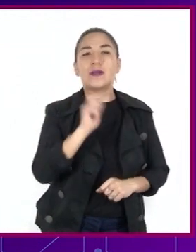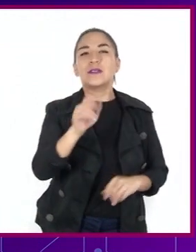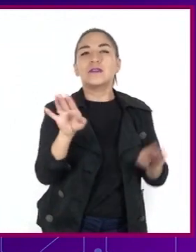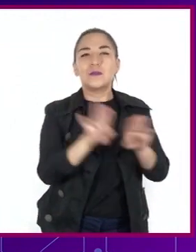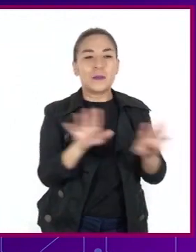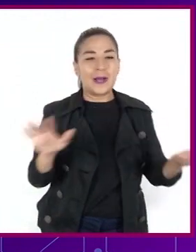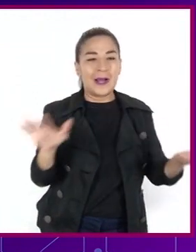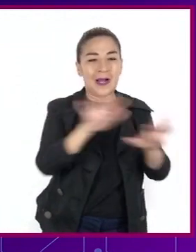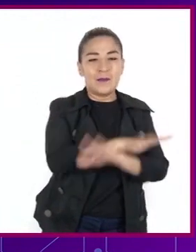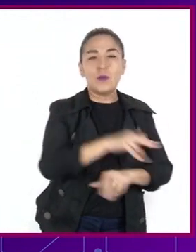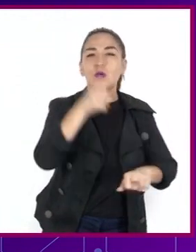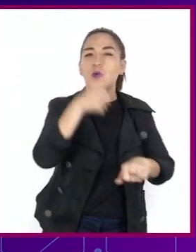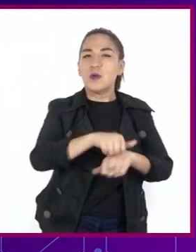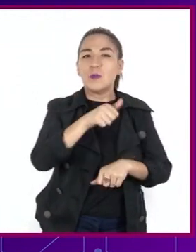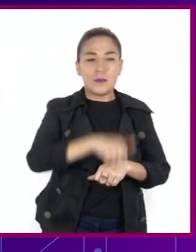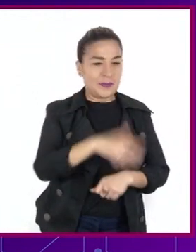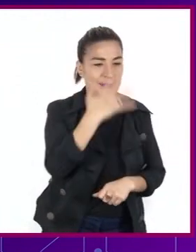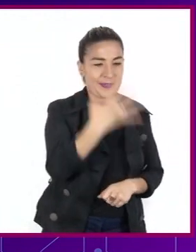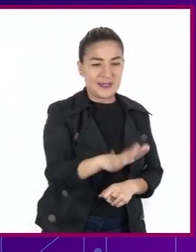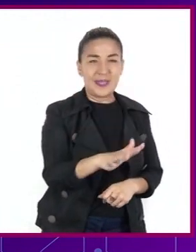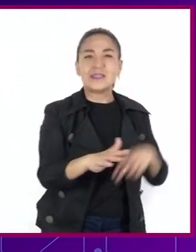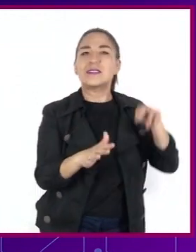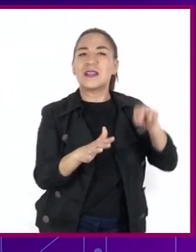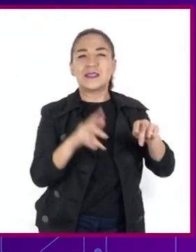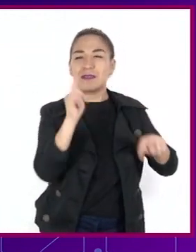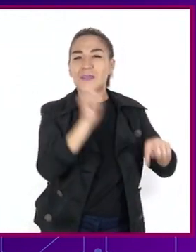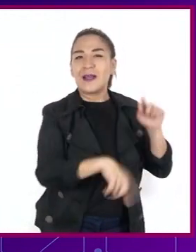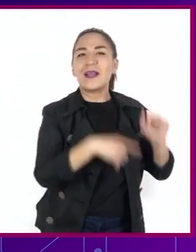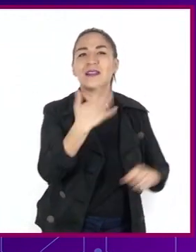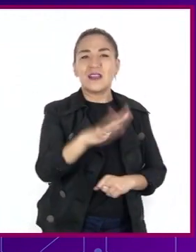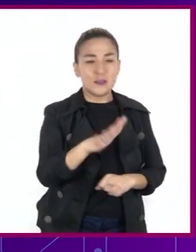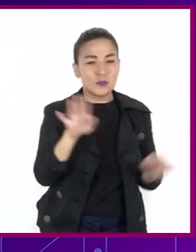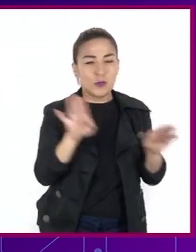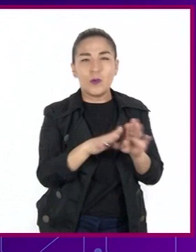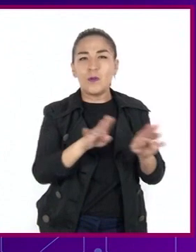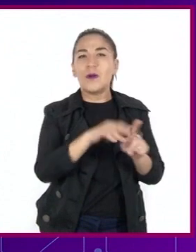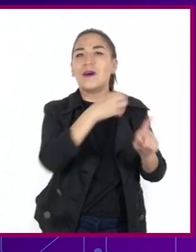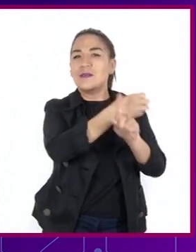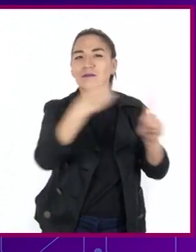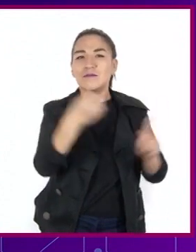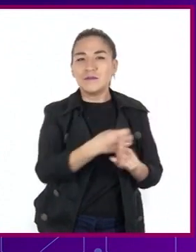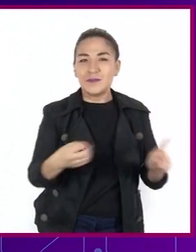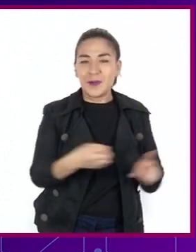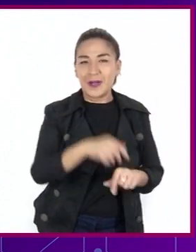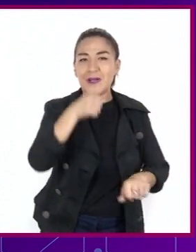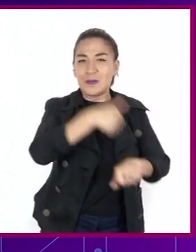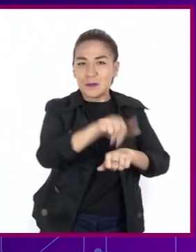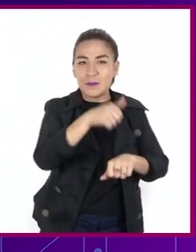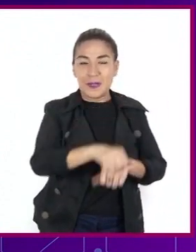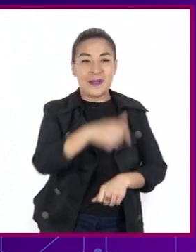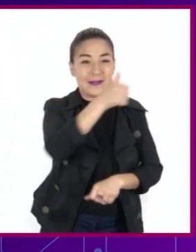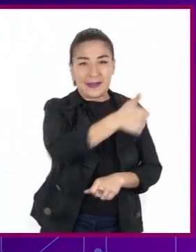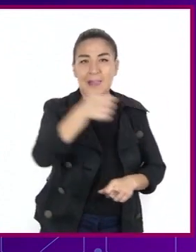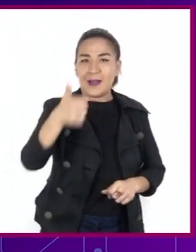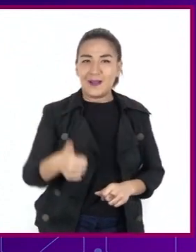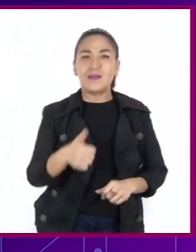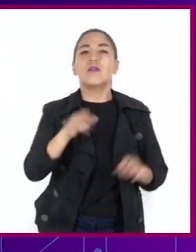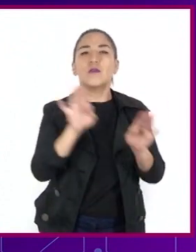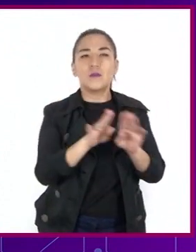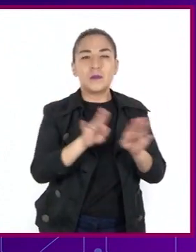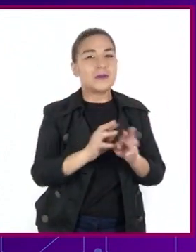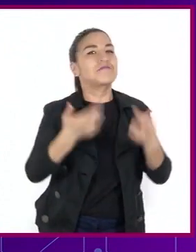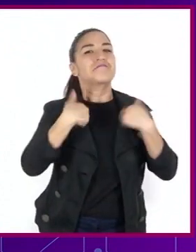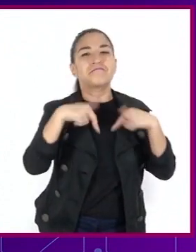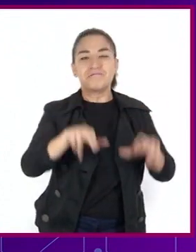número 10, ¿qué ocurre en cada caso? Al resolver, empleando la jerarquía de operaciones, ambas expresiones nos llevan al